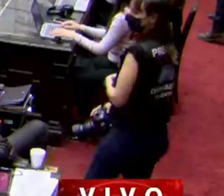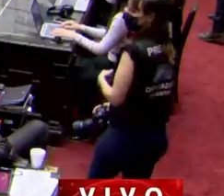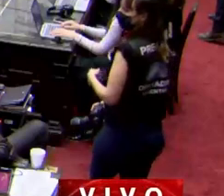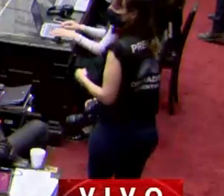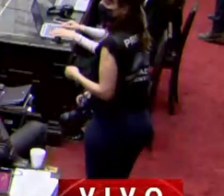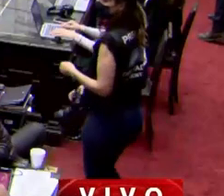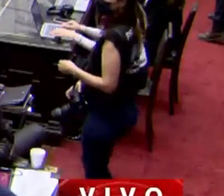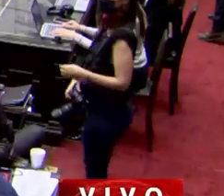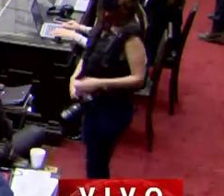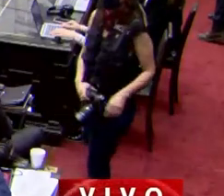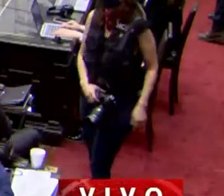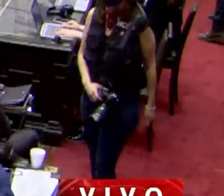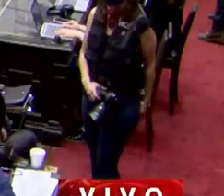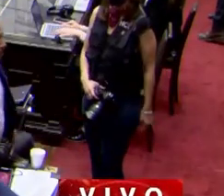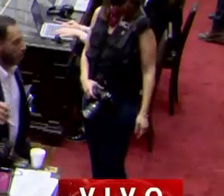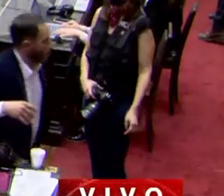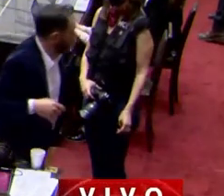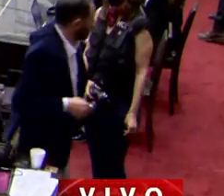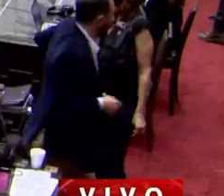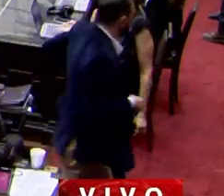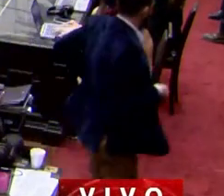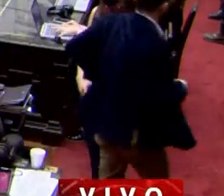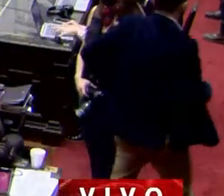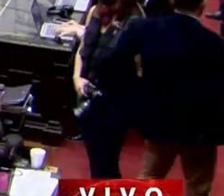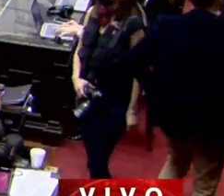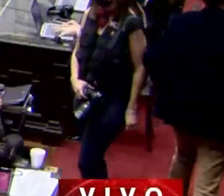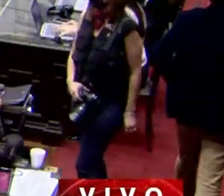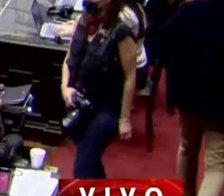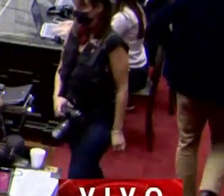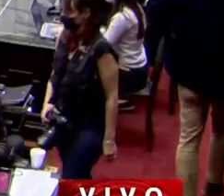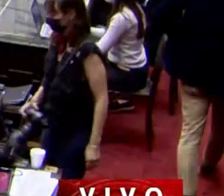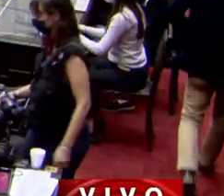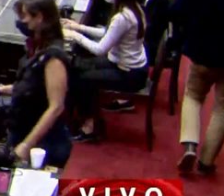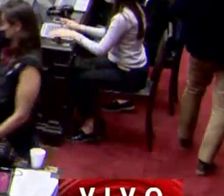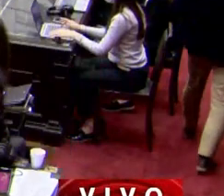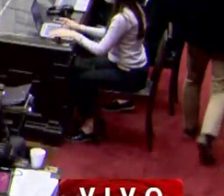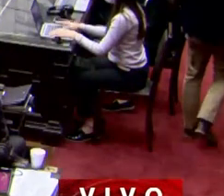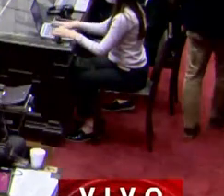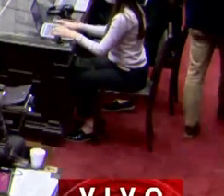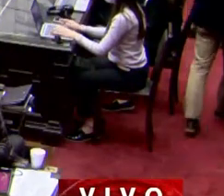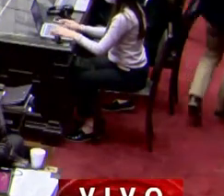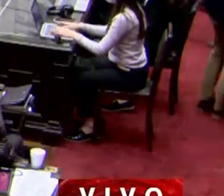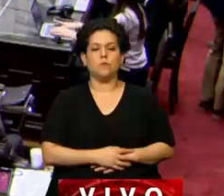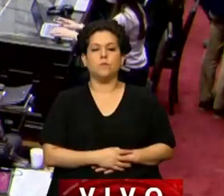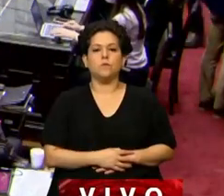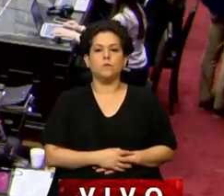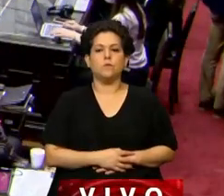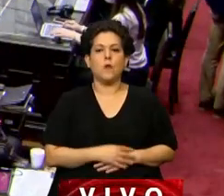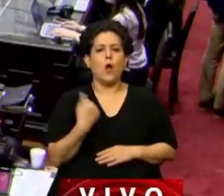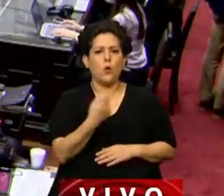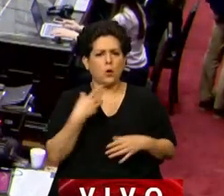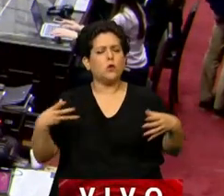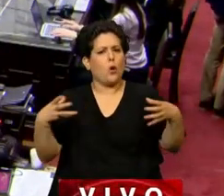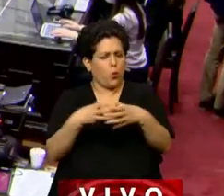Gracias, presidente. Nuestro bloque ha sido muy activo en la promoción de esta sesión y lo hemos hecho en la certeza sobre